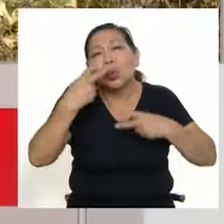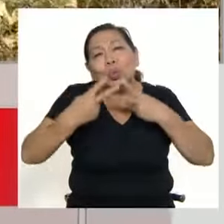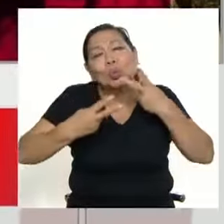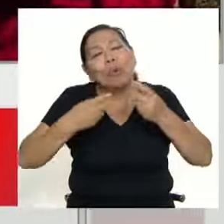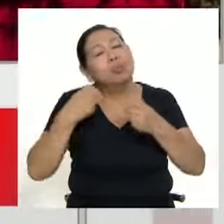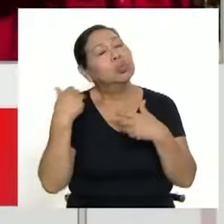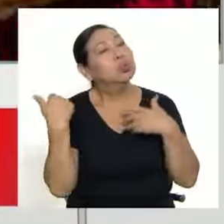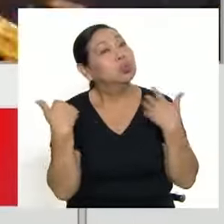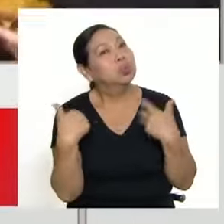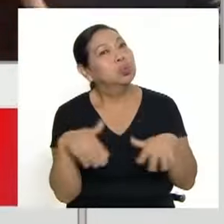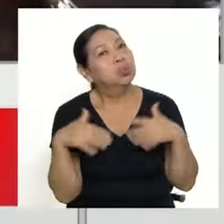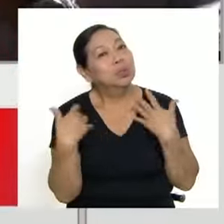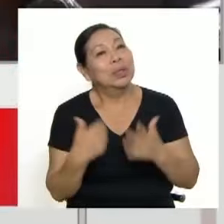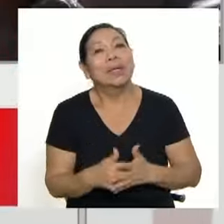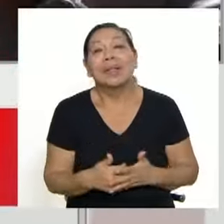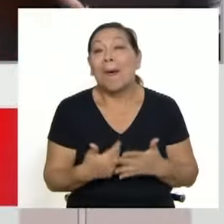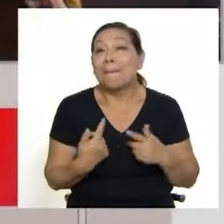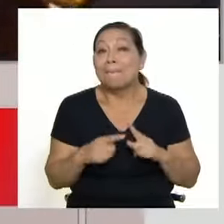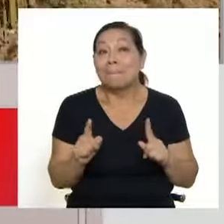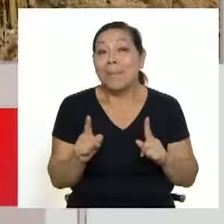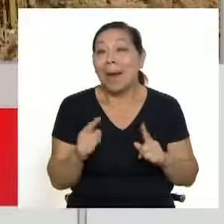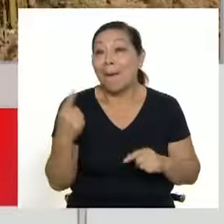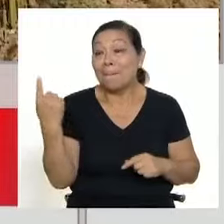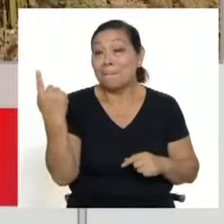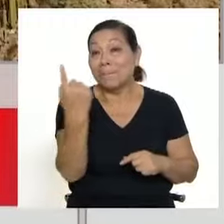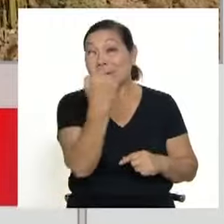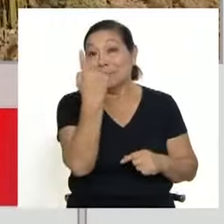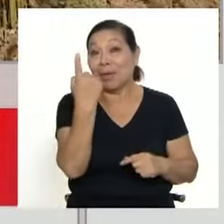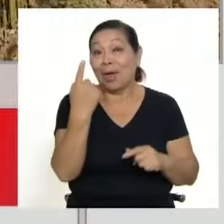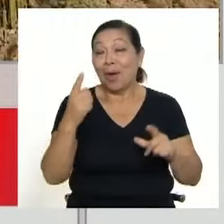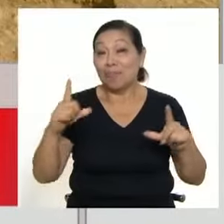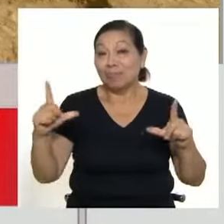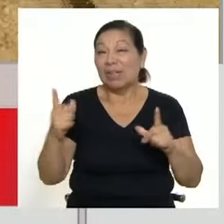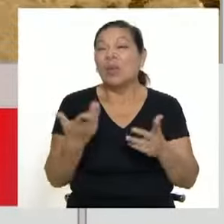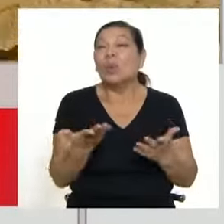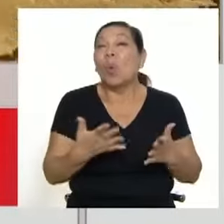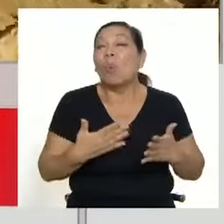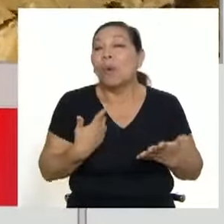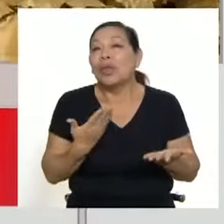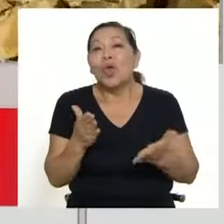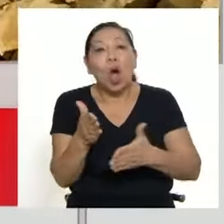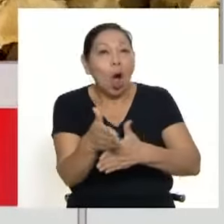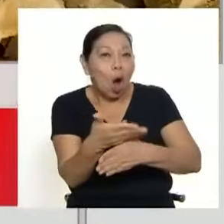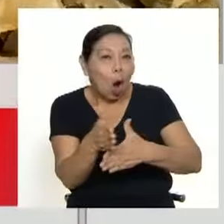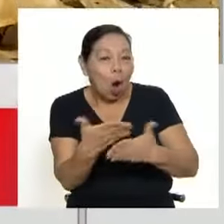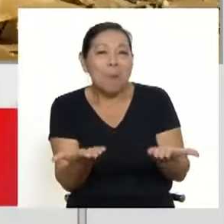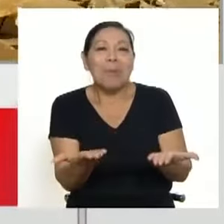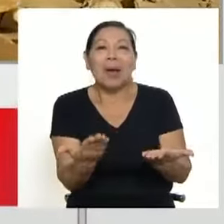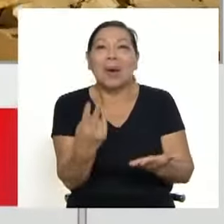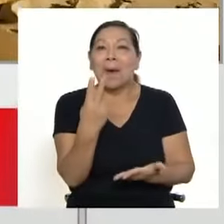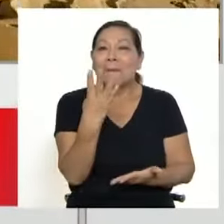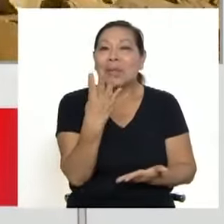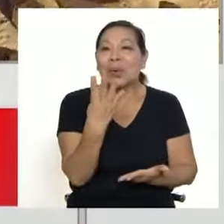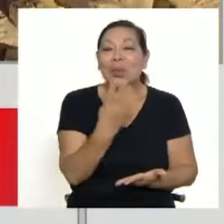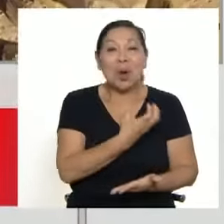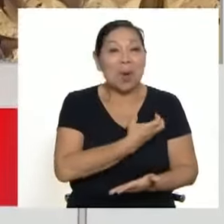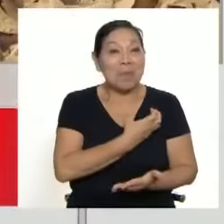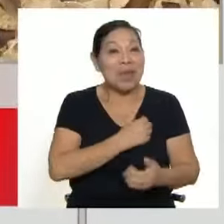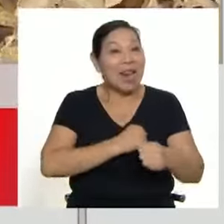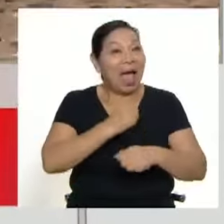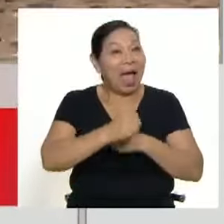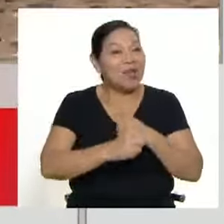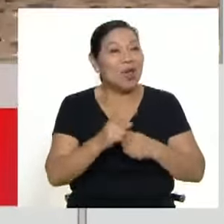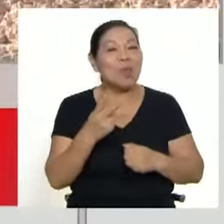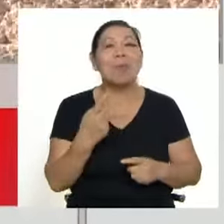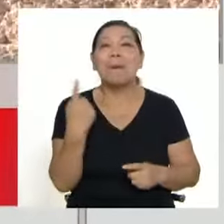a llenar. Y sobre el estreno de ese primer programa, ¿qué destino fue el que compartiste un 24 de mayo del año